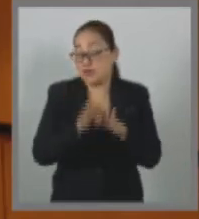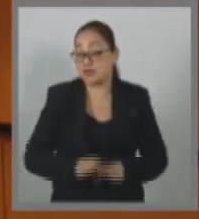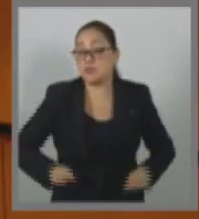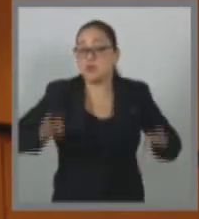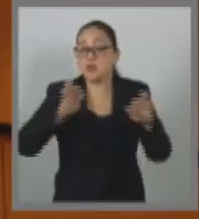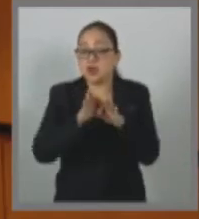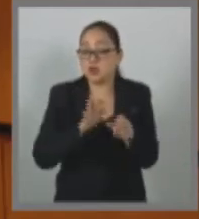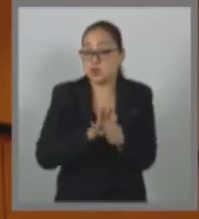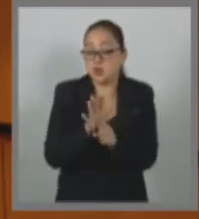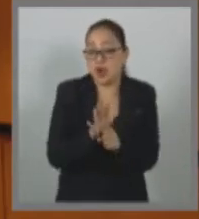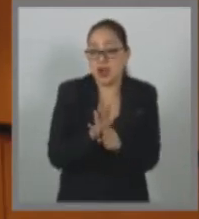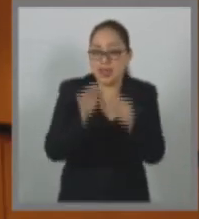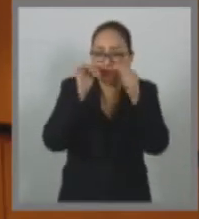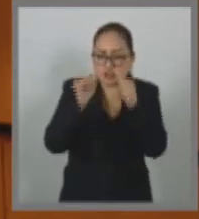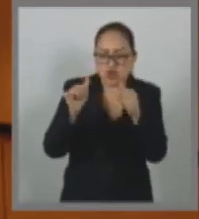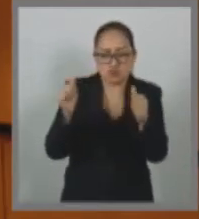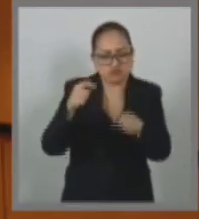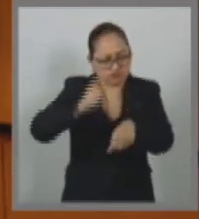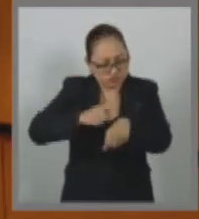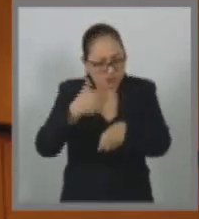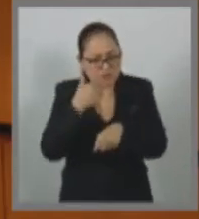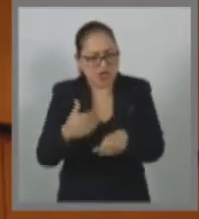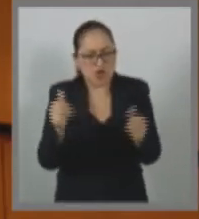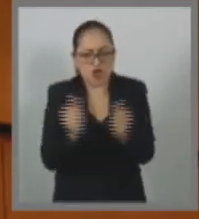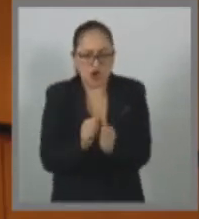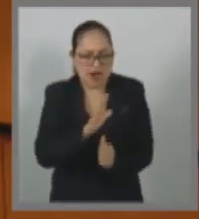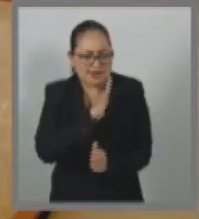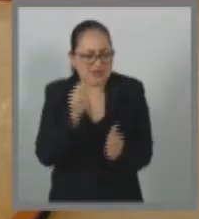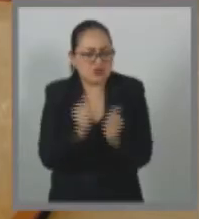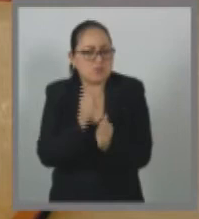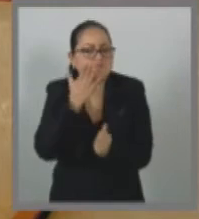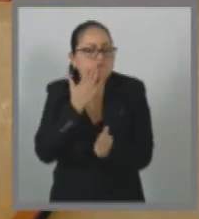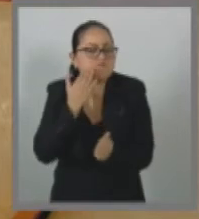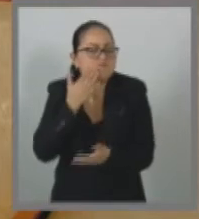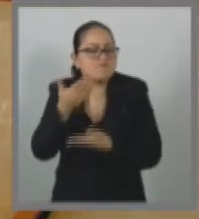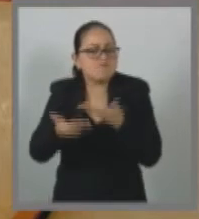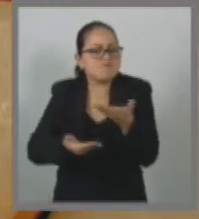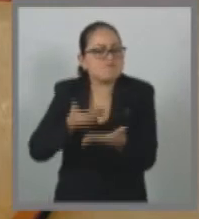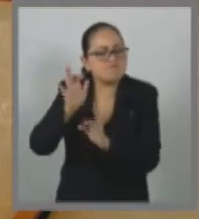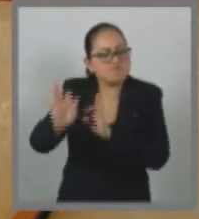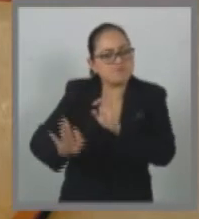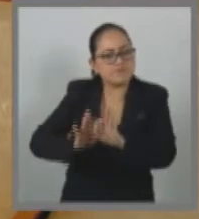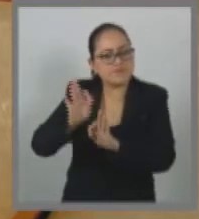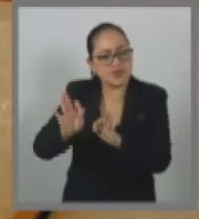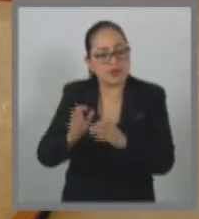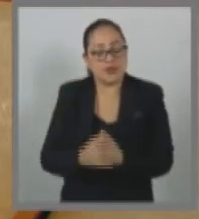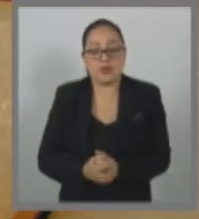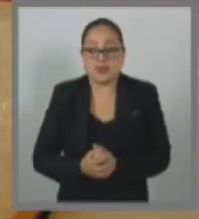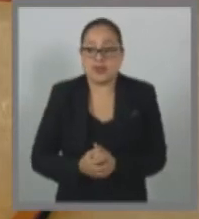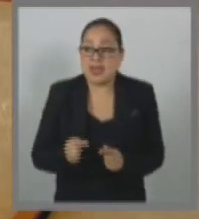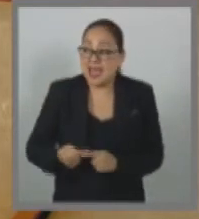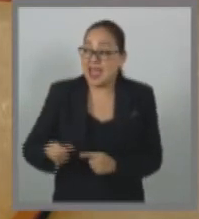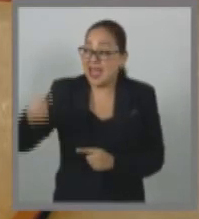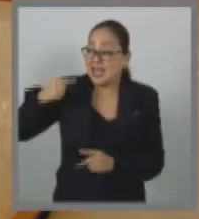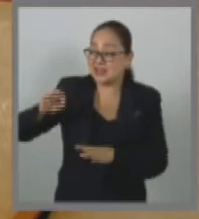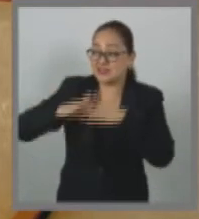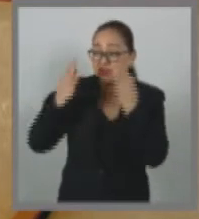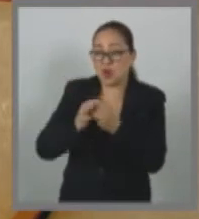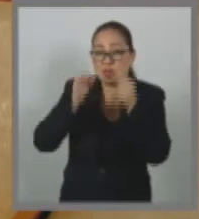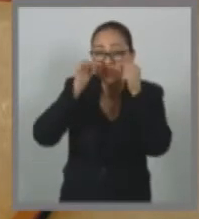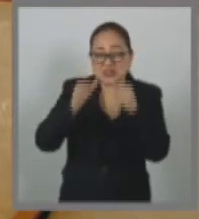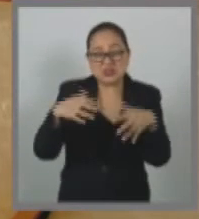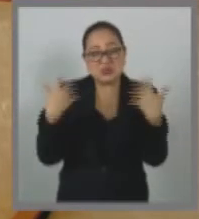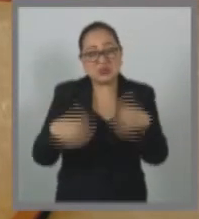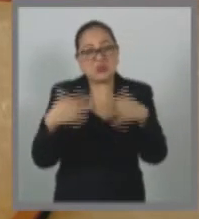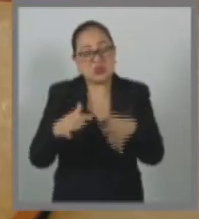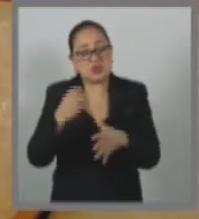una atención oportuna con calidad y calidez. Por ello, buscamos dejar atrás un esquema de atención